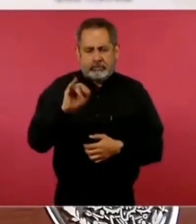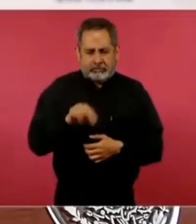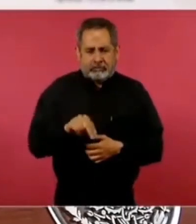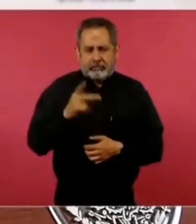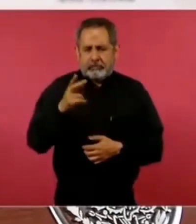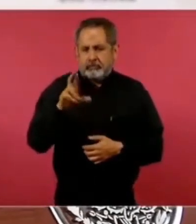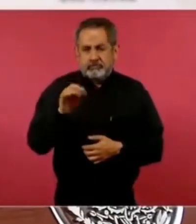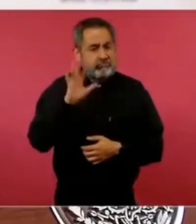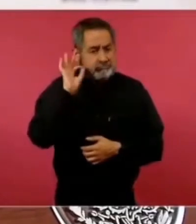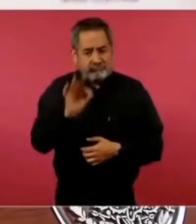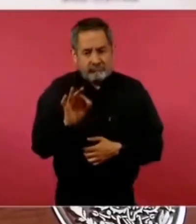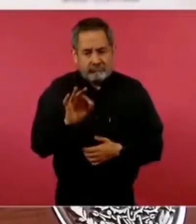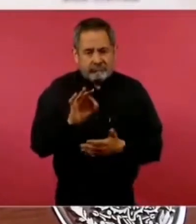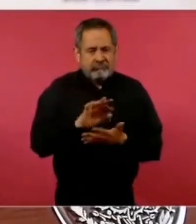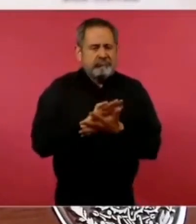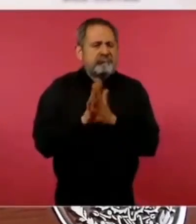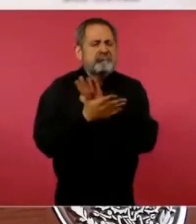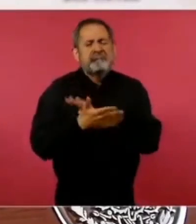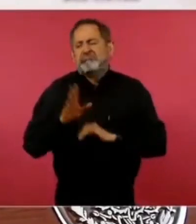la echaron a perder